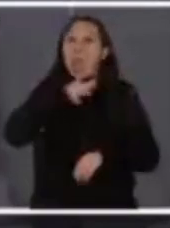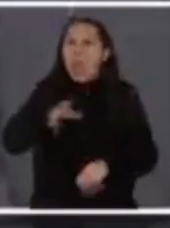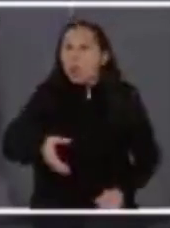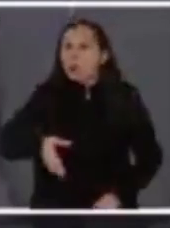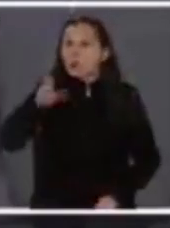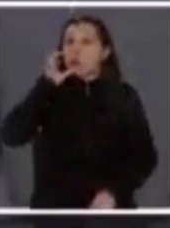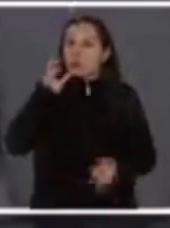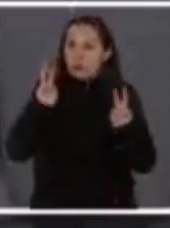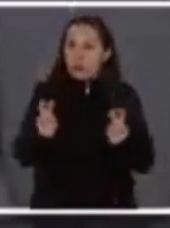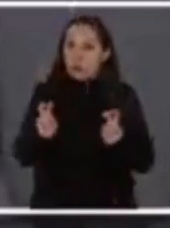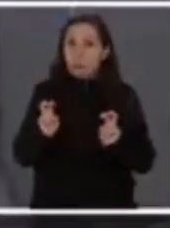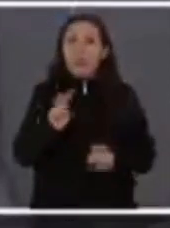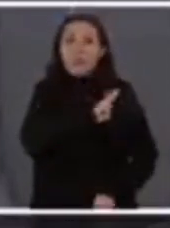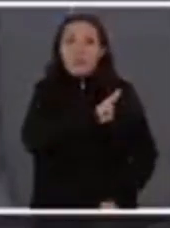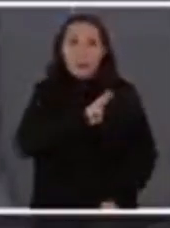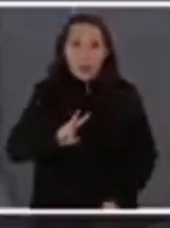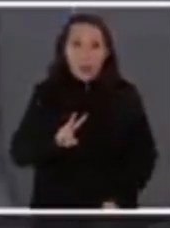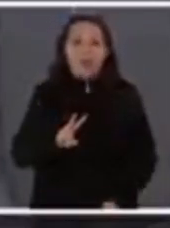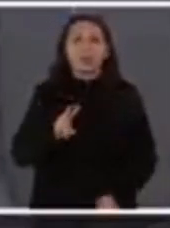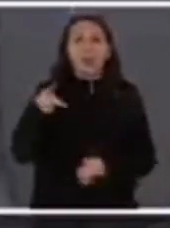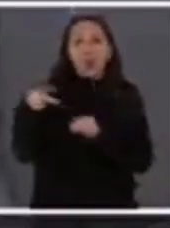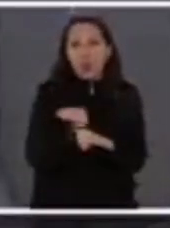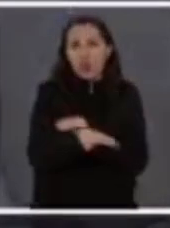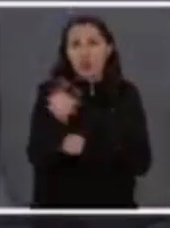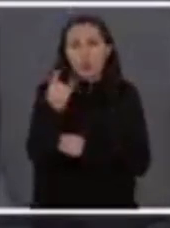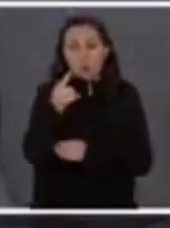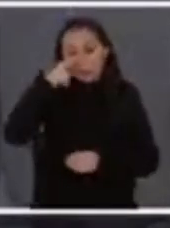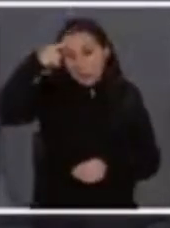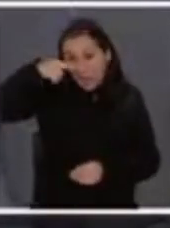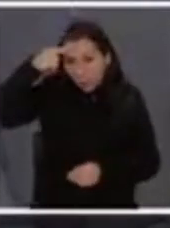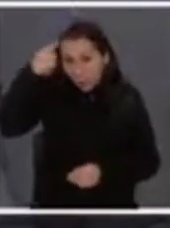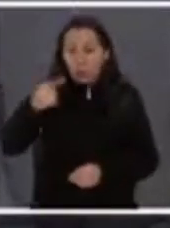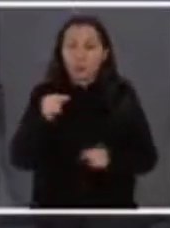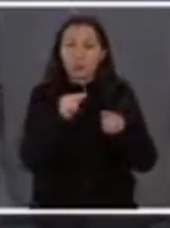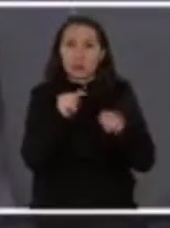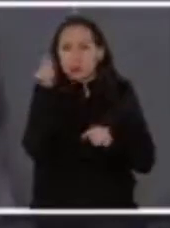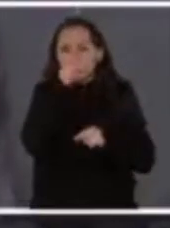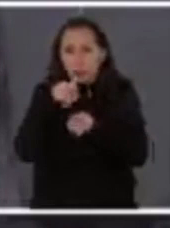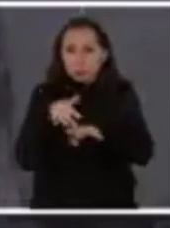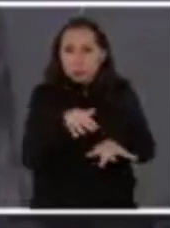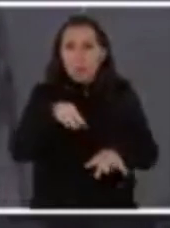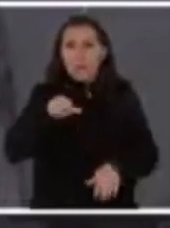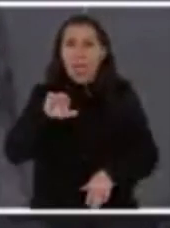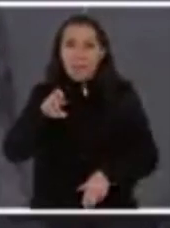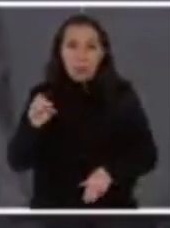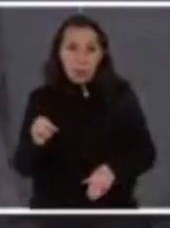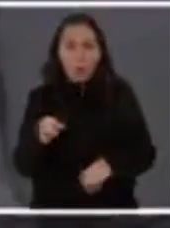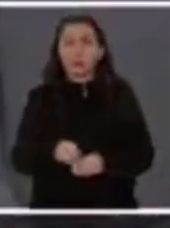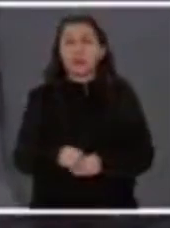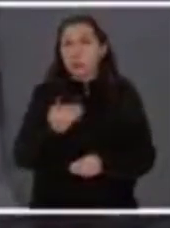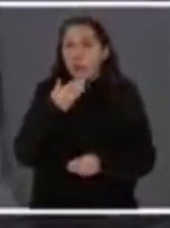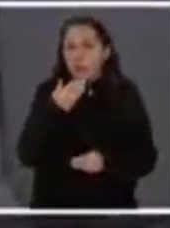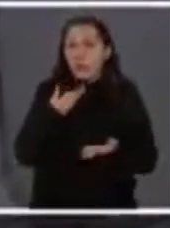potable, en la región de Valparaíso hemos tenido cortes de emergencia en San Antonio, por turbidez en el río Maipo,